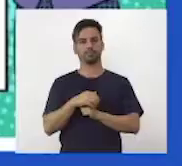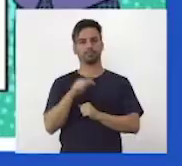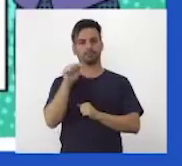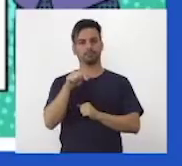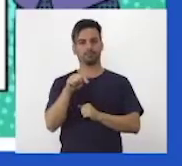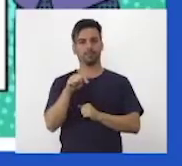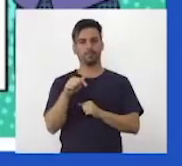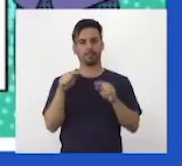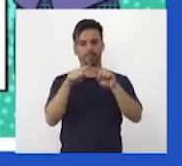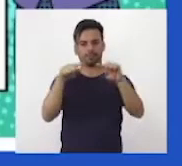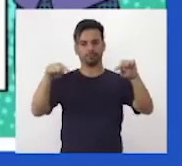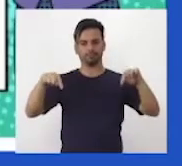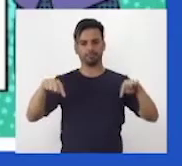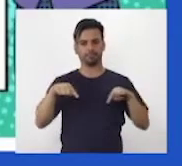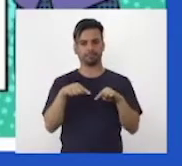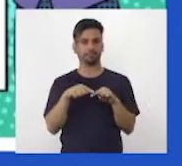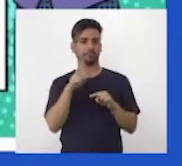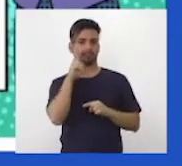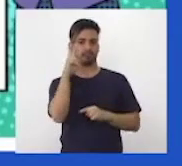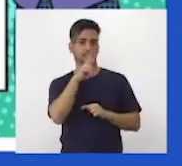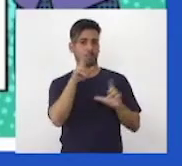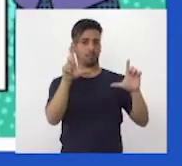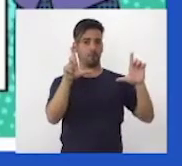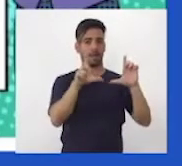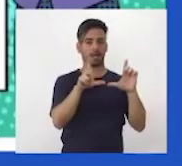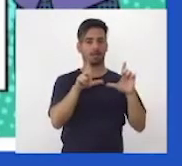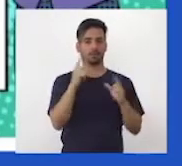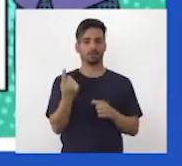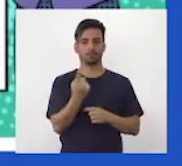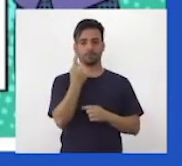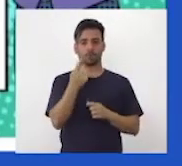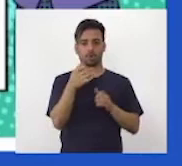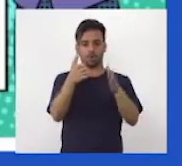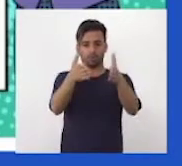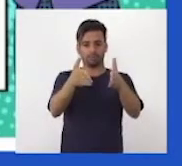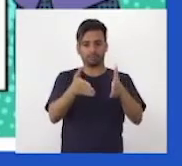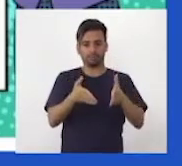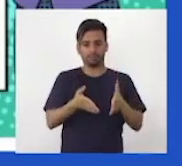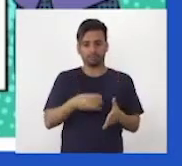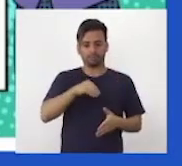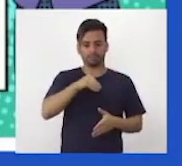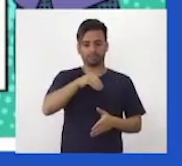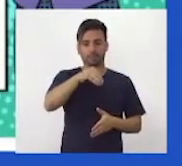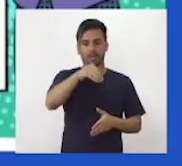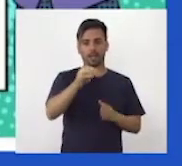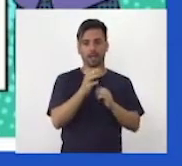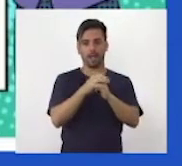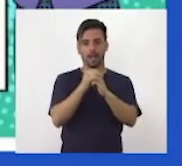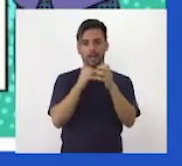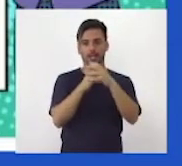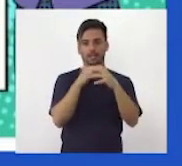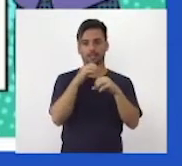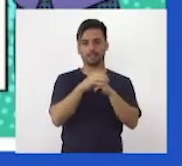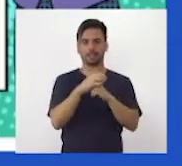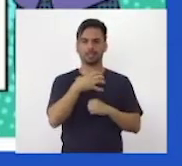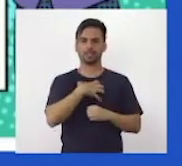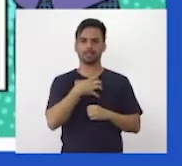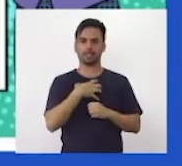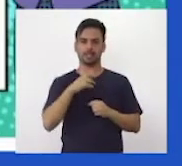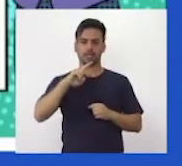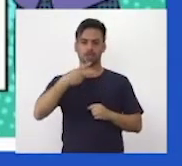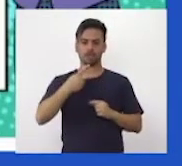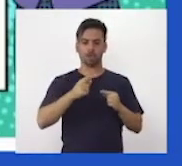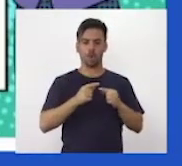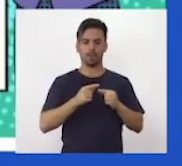plantea: en un organopónico, como se muestra en la figura, uno de los canteros dedicados al cultivo de la lechuga tiene